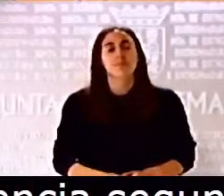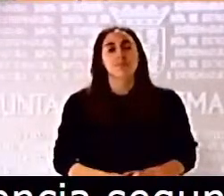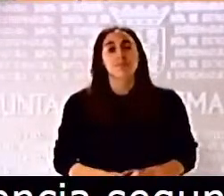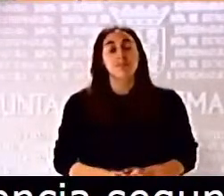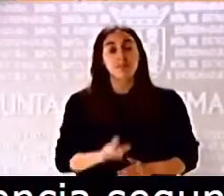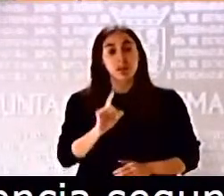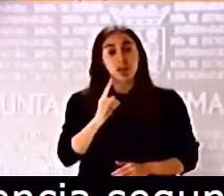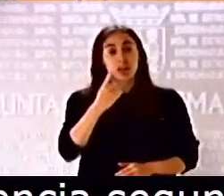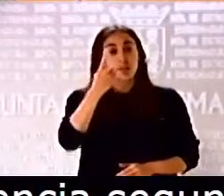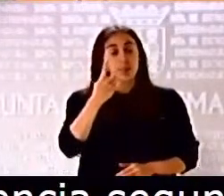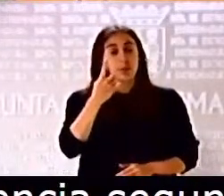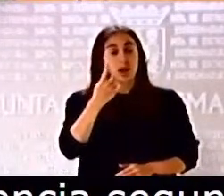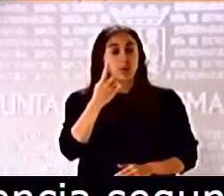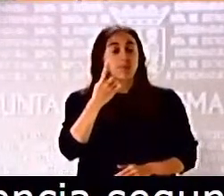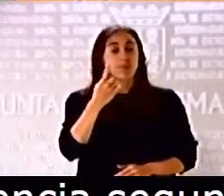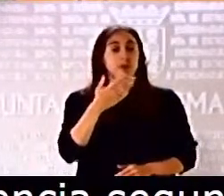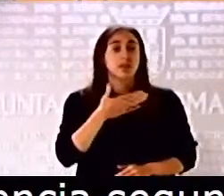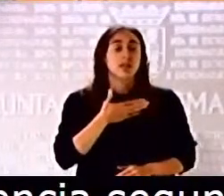En primer lugar, quiero